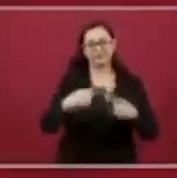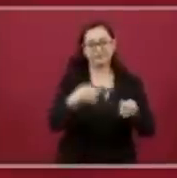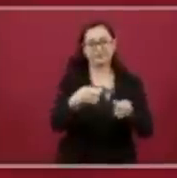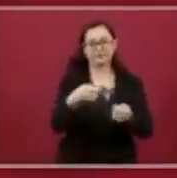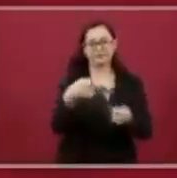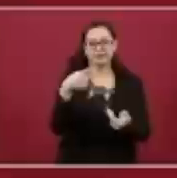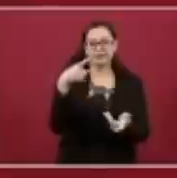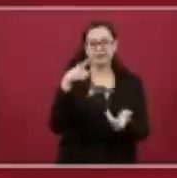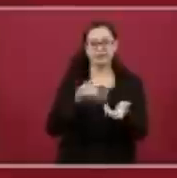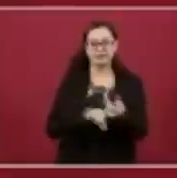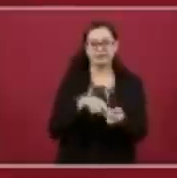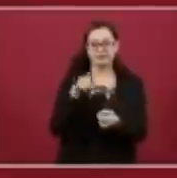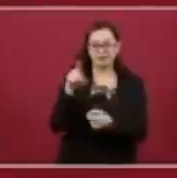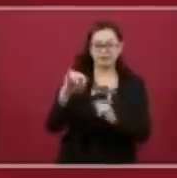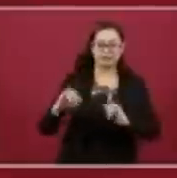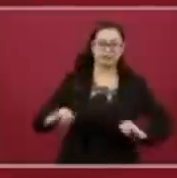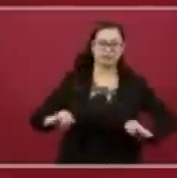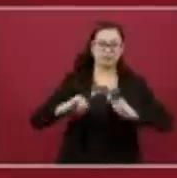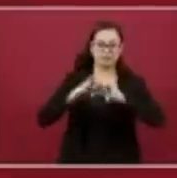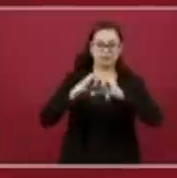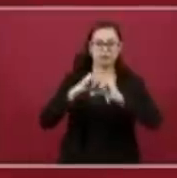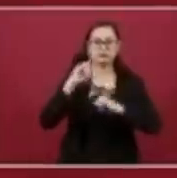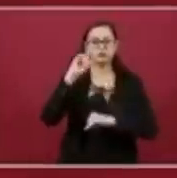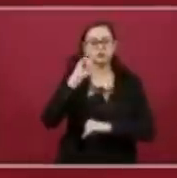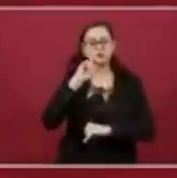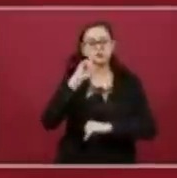organismo, de esta institución.